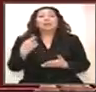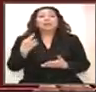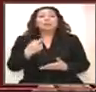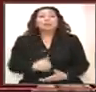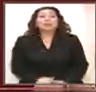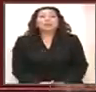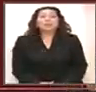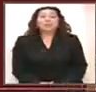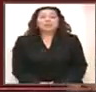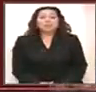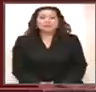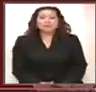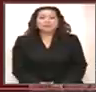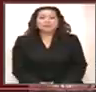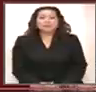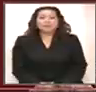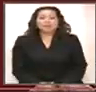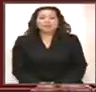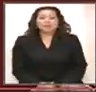política,